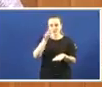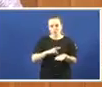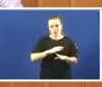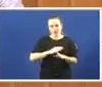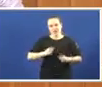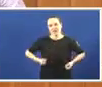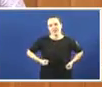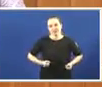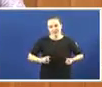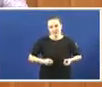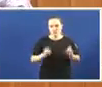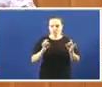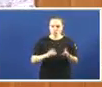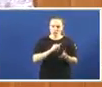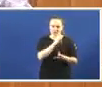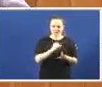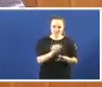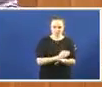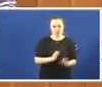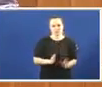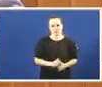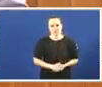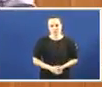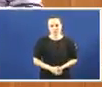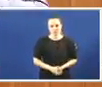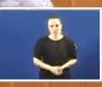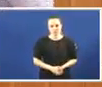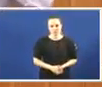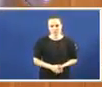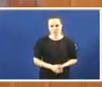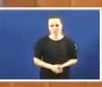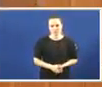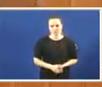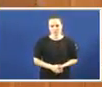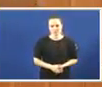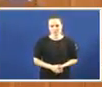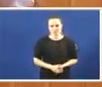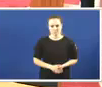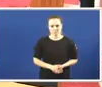previo á recesión en cifras absolutas. Aínda máis.